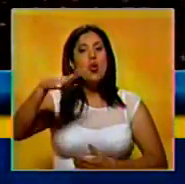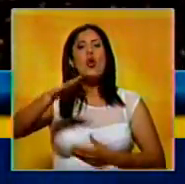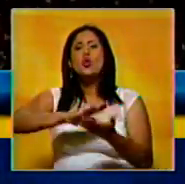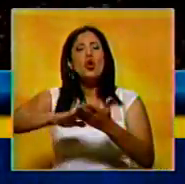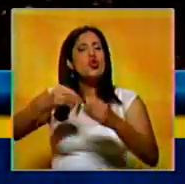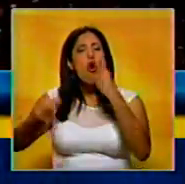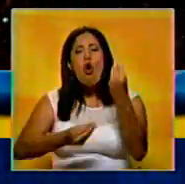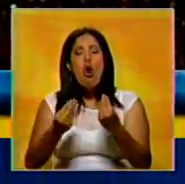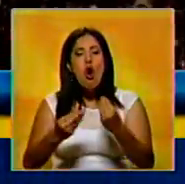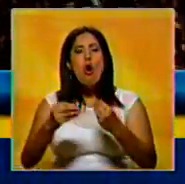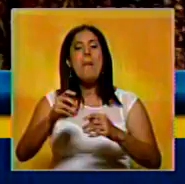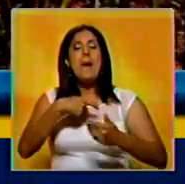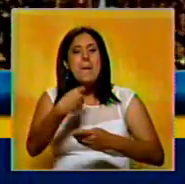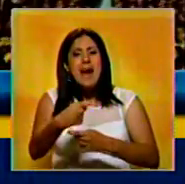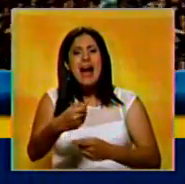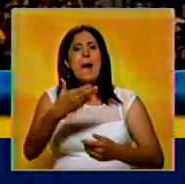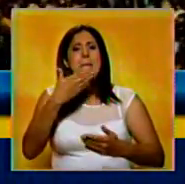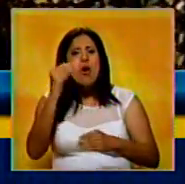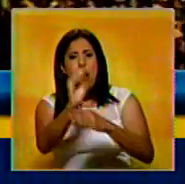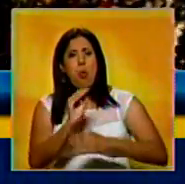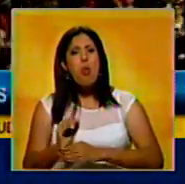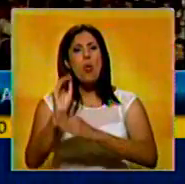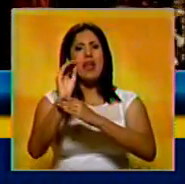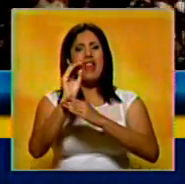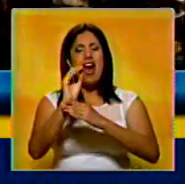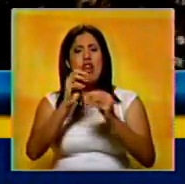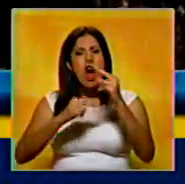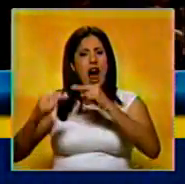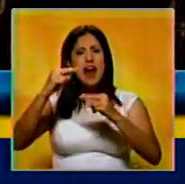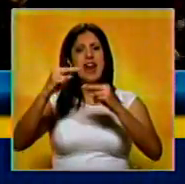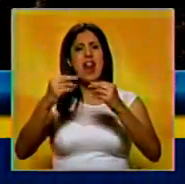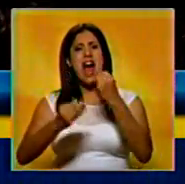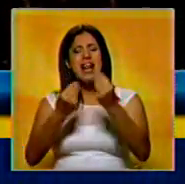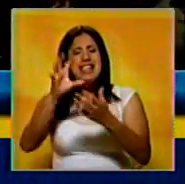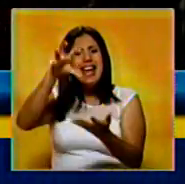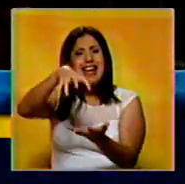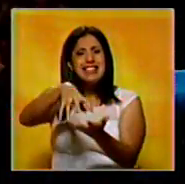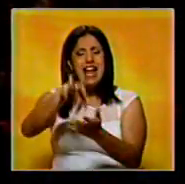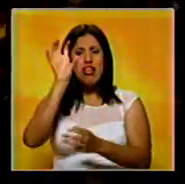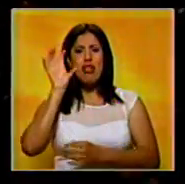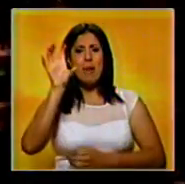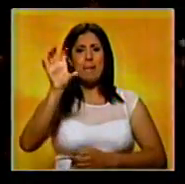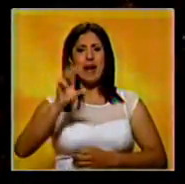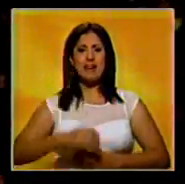resuelve con inversión, mantenimiento, con visión de Estado de país.